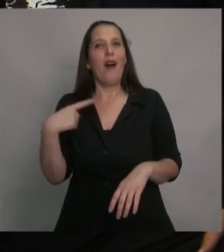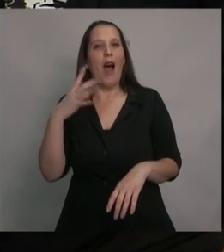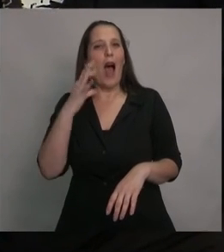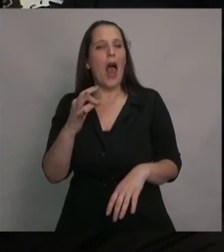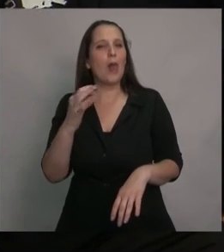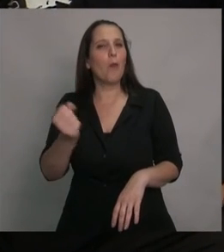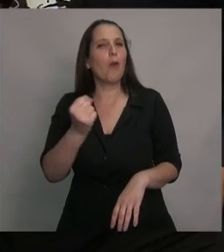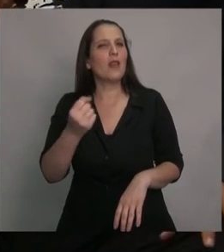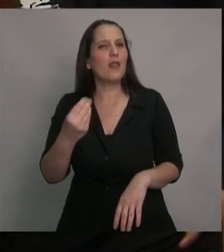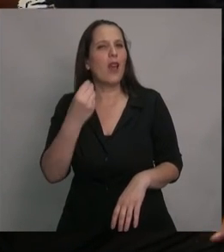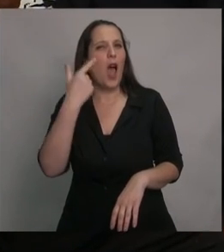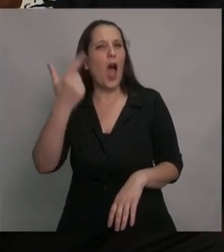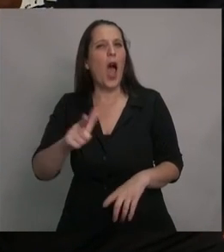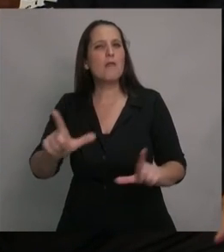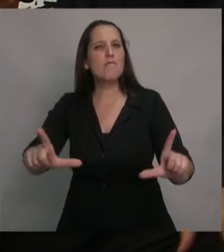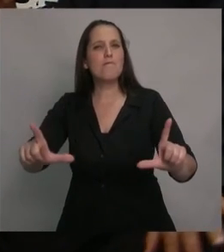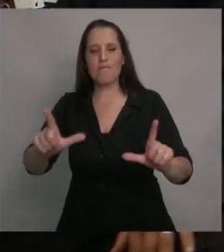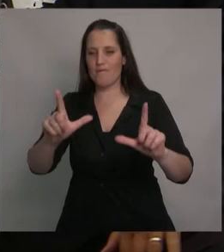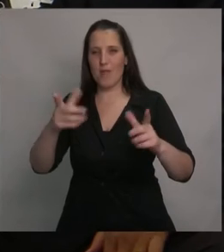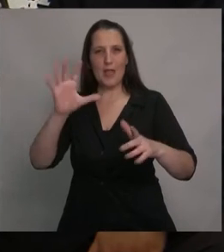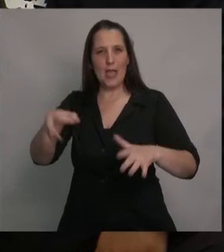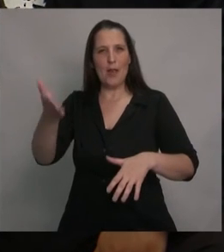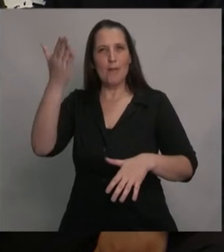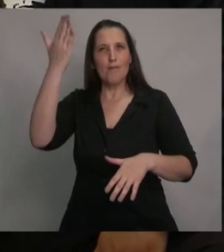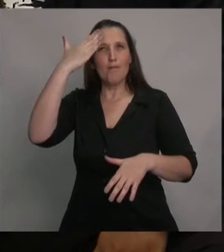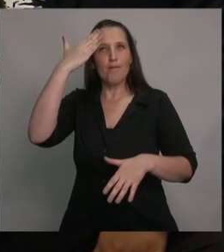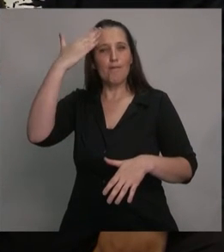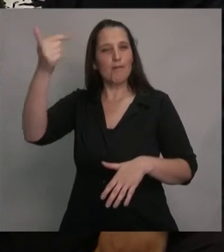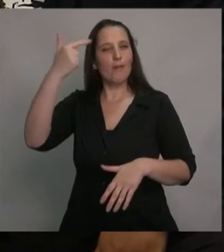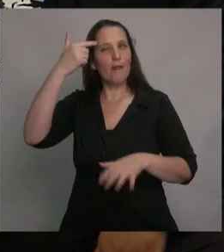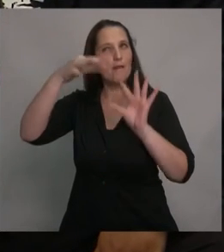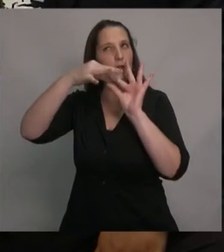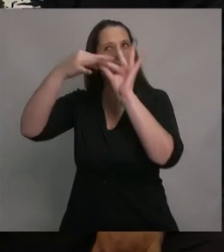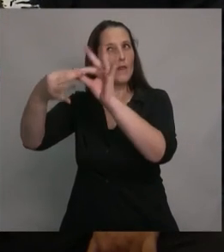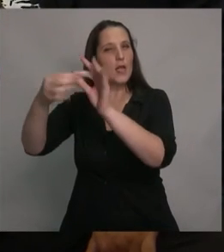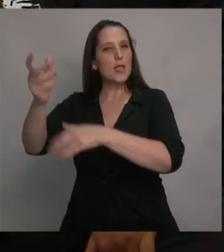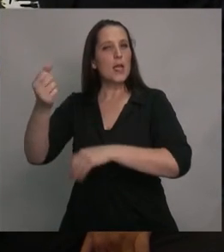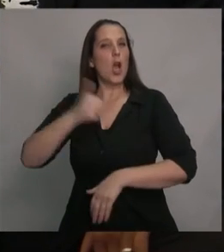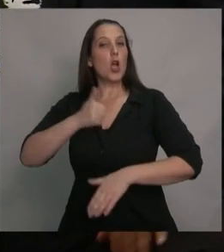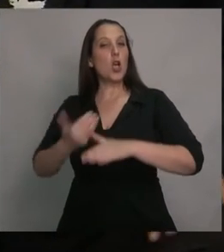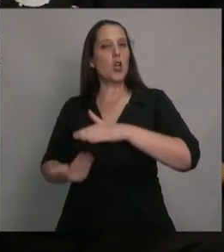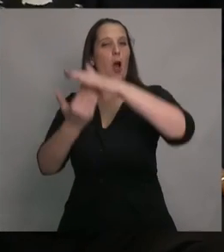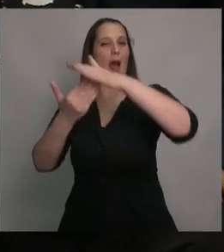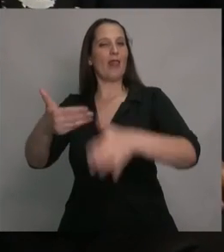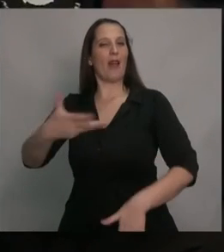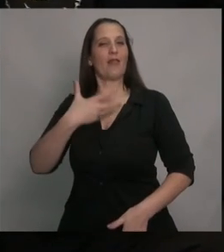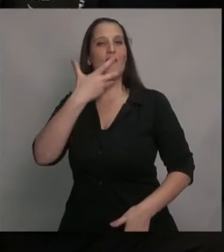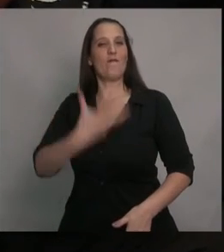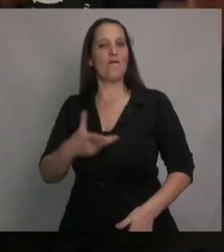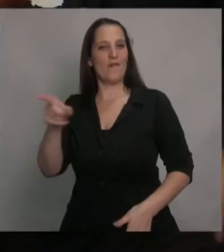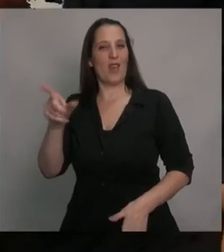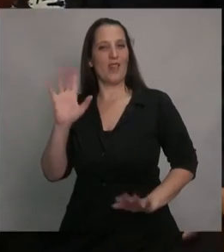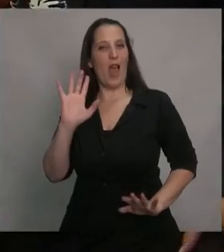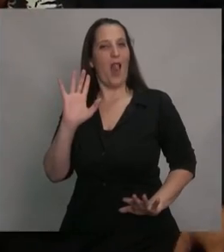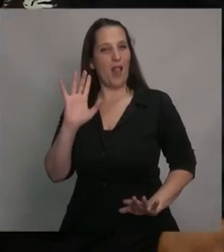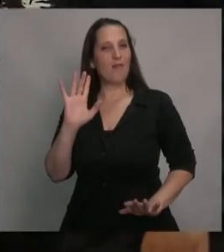mucho la imagen de lo que es la Revolución Cubana y lo que es nuestro comandante. Voy a tratar de ser breve, no quiero tomarles mucho tiempo, pero tenemos, bueno. Tenemos tiempo.